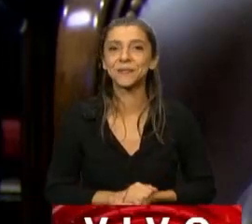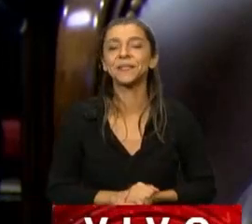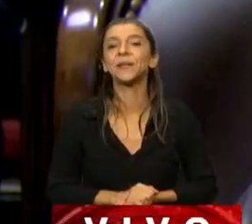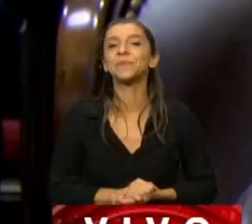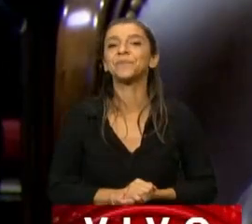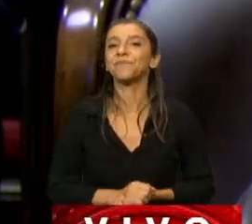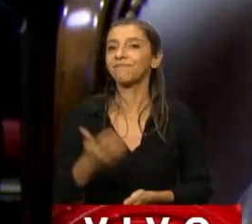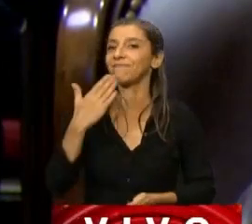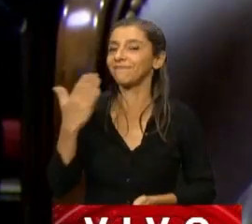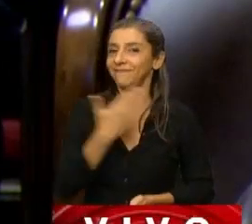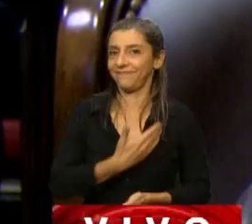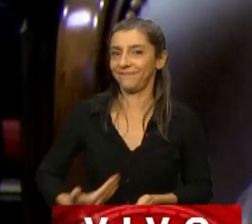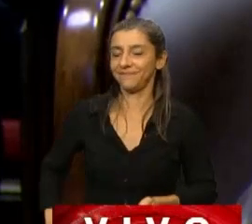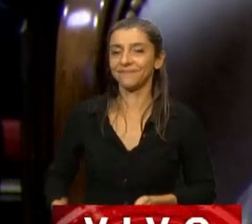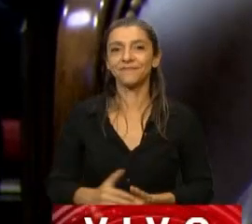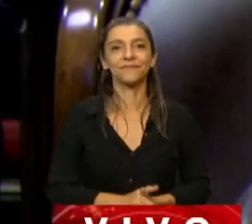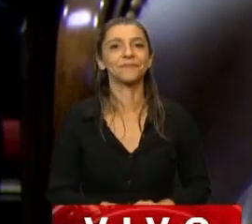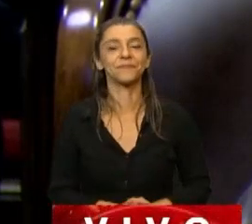Gracias, presidente.